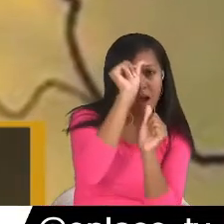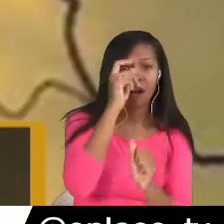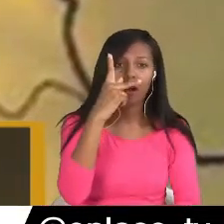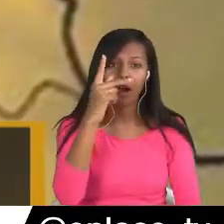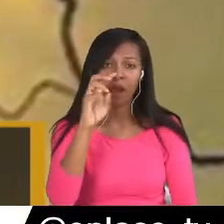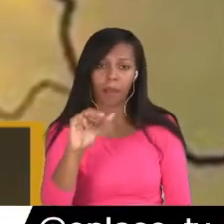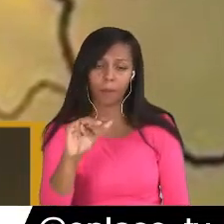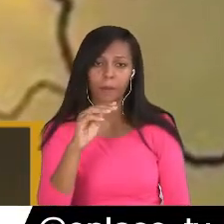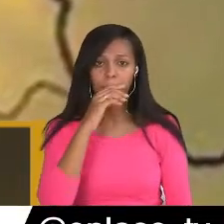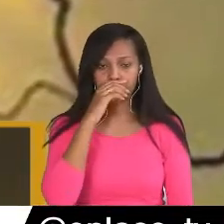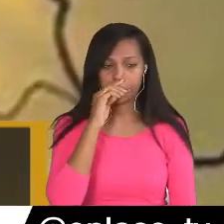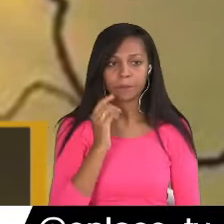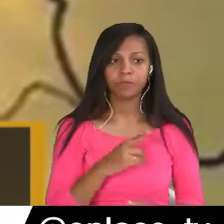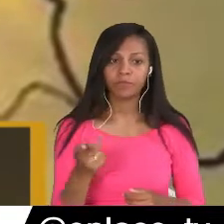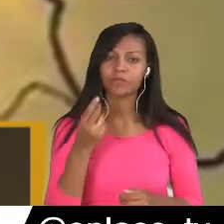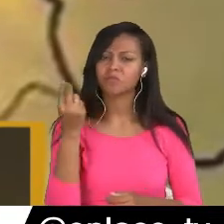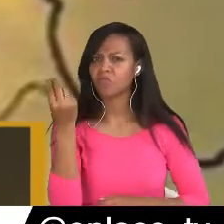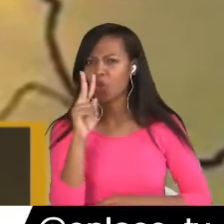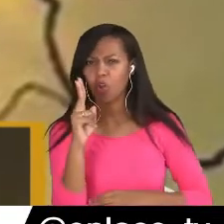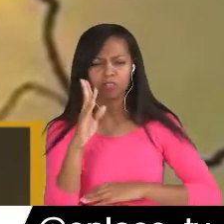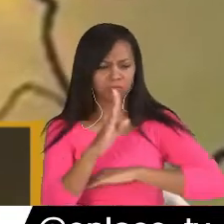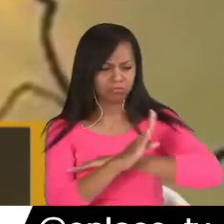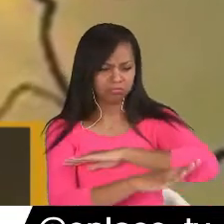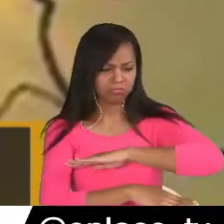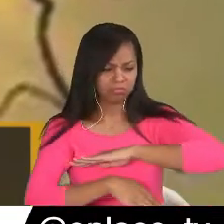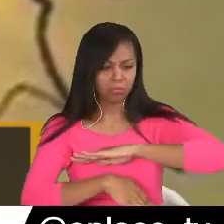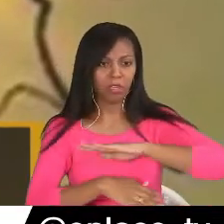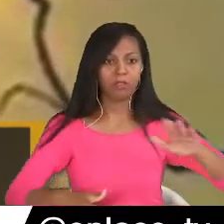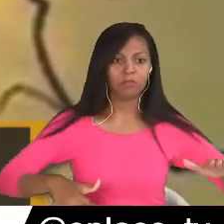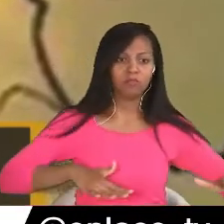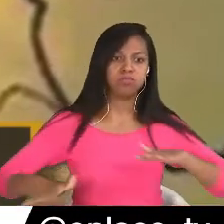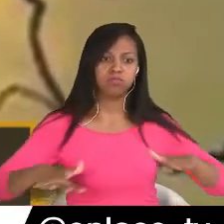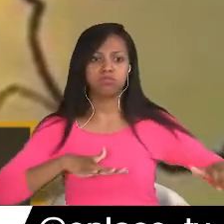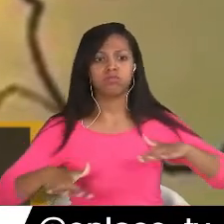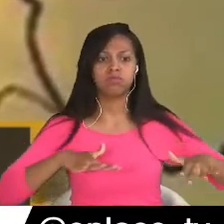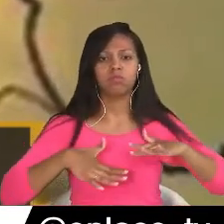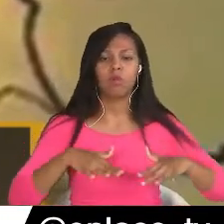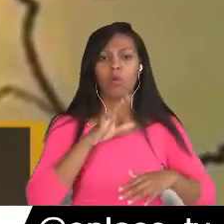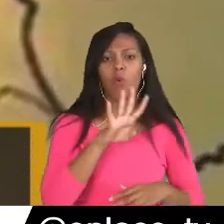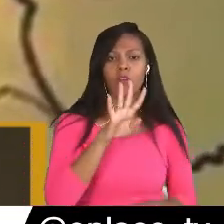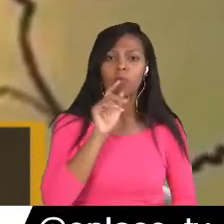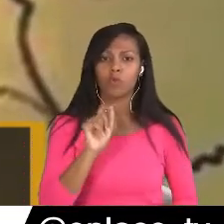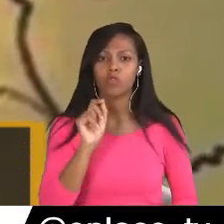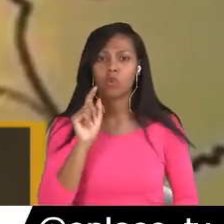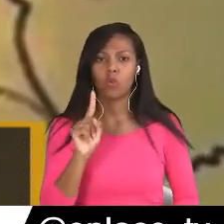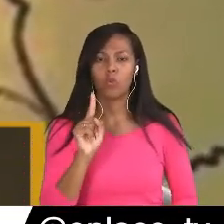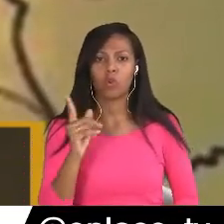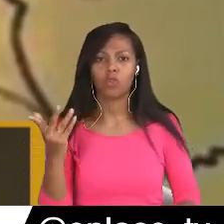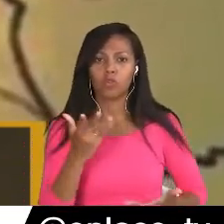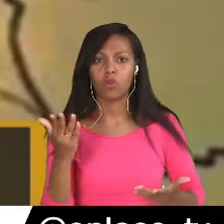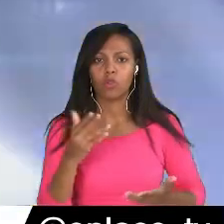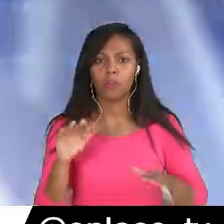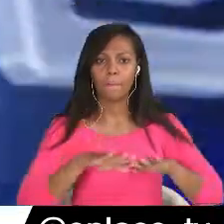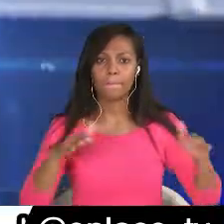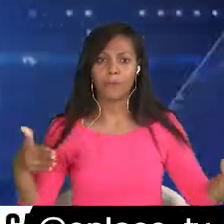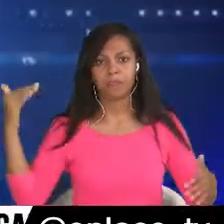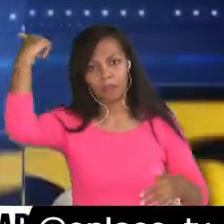horas. Sobre las 12 de la medianoche hubo un temblor de 4.1 con epicentro en el municipio de La Mesa de los Santos.